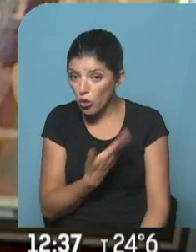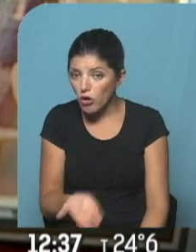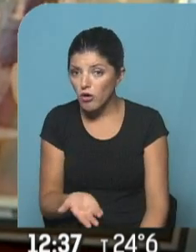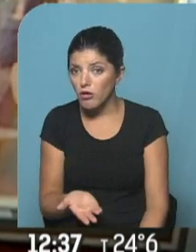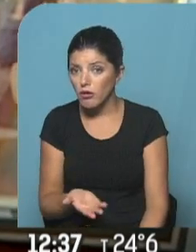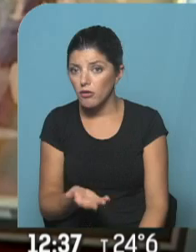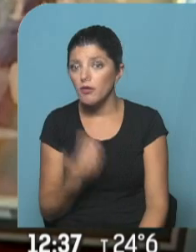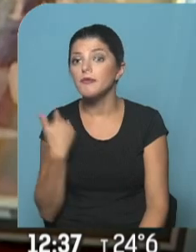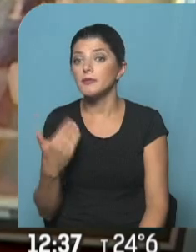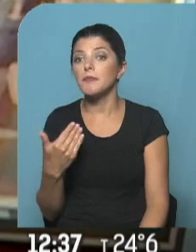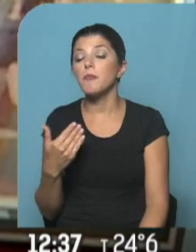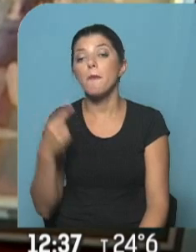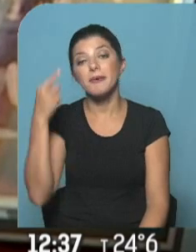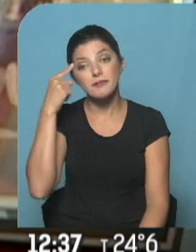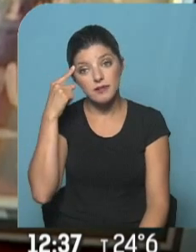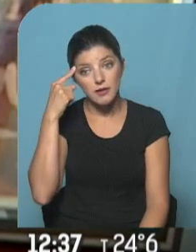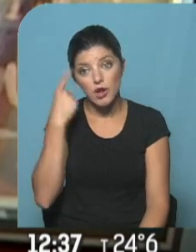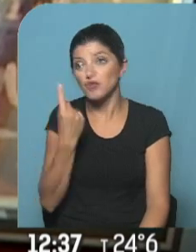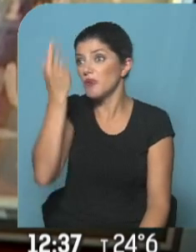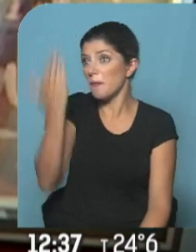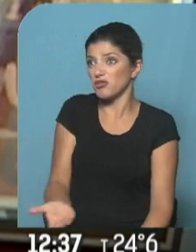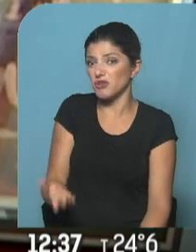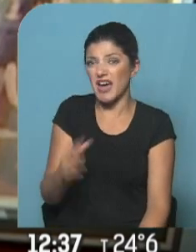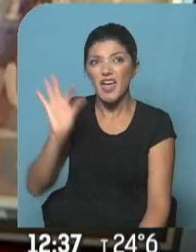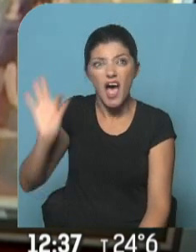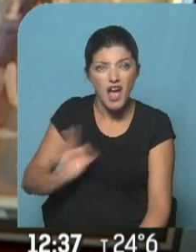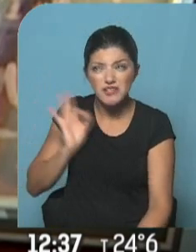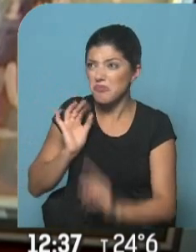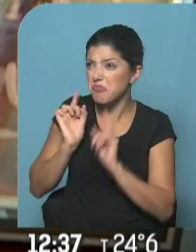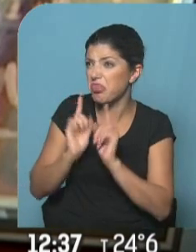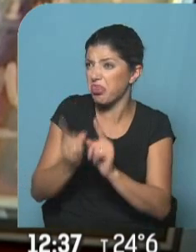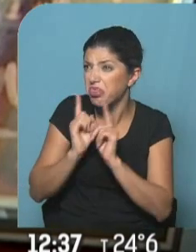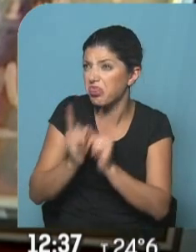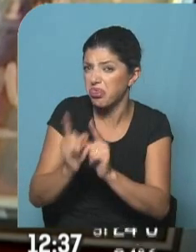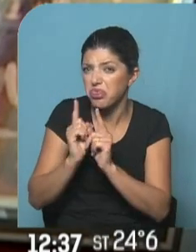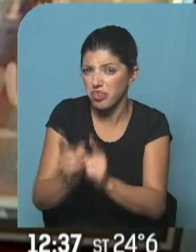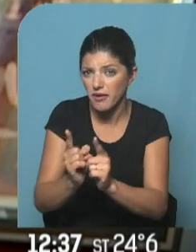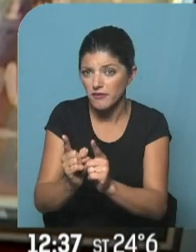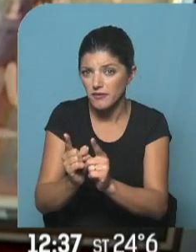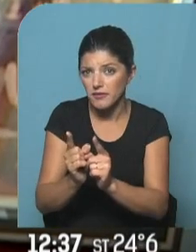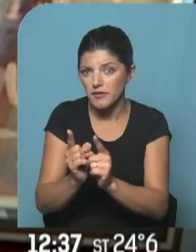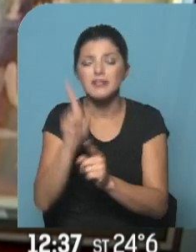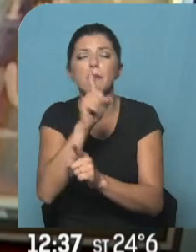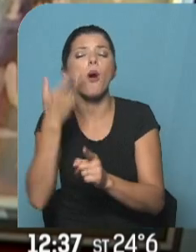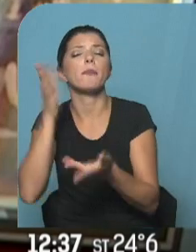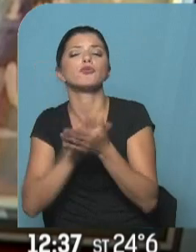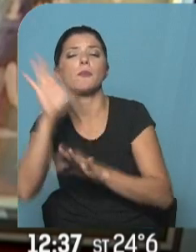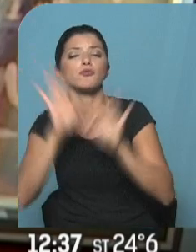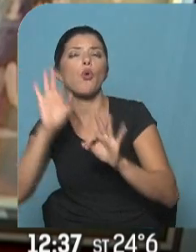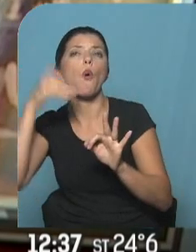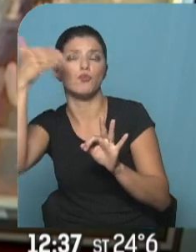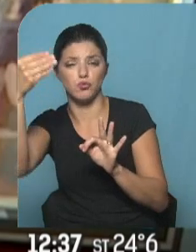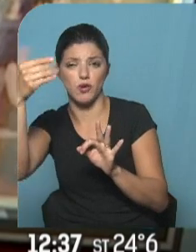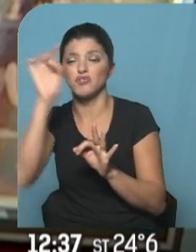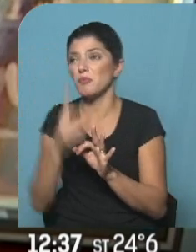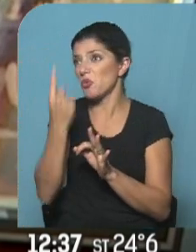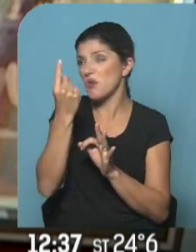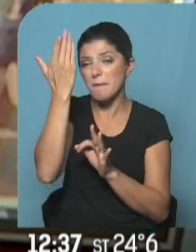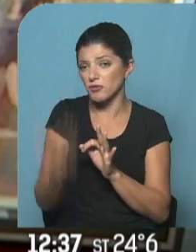se pone en función de la perpetuación de una persona, ni siquiera de un proyecto, ni siquiera del futuro del país. Creo